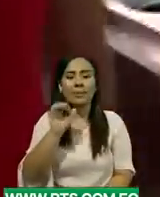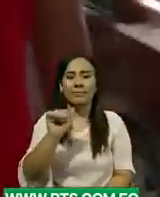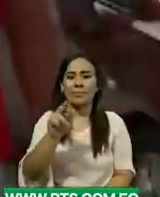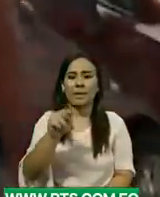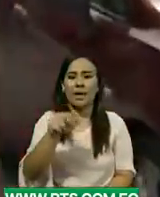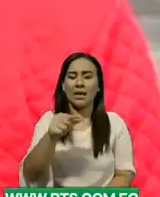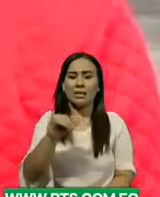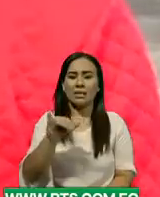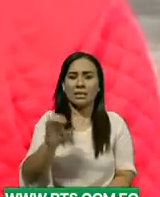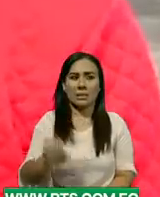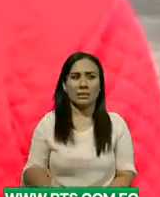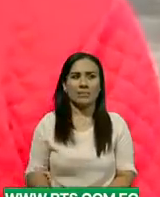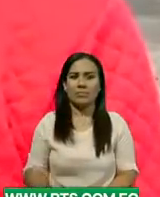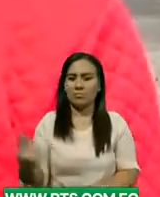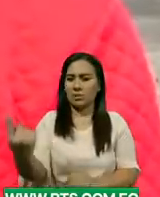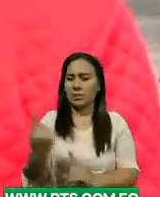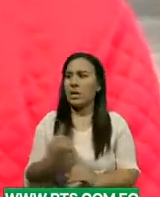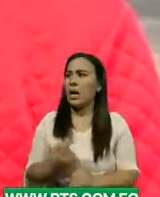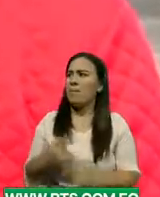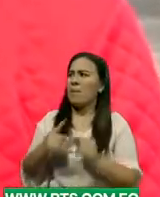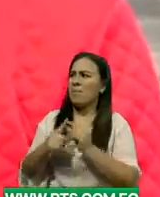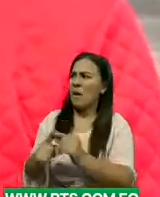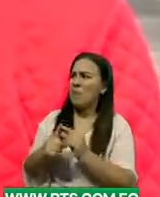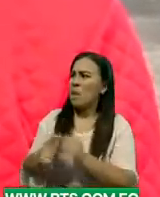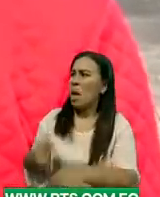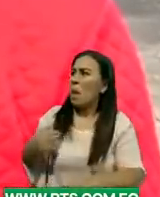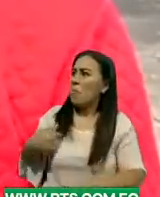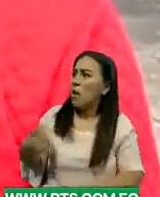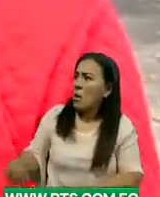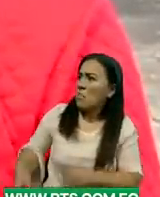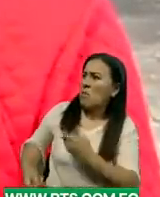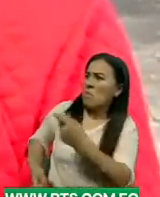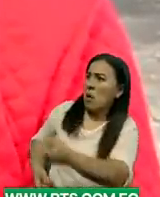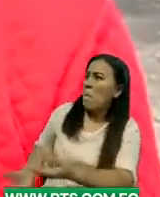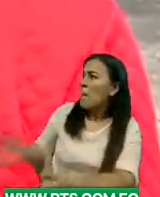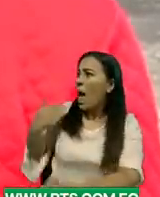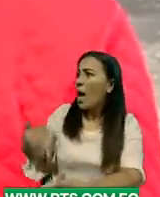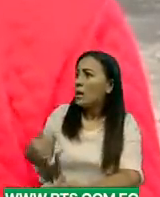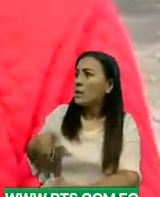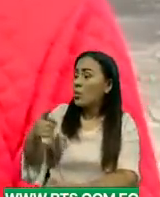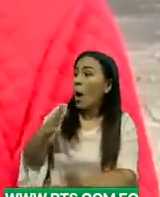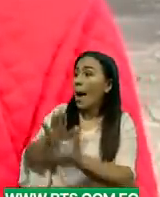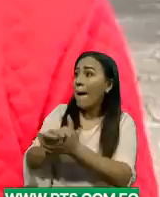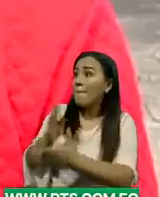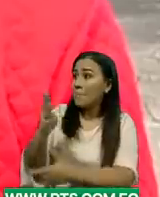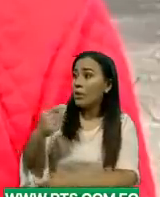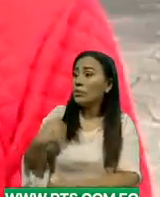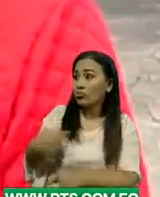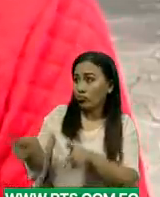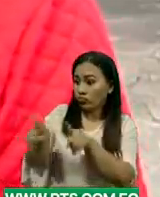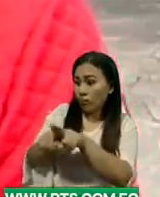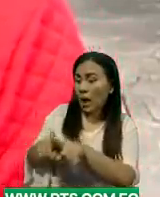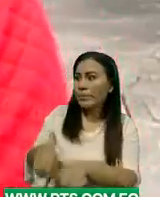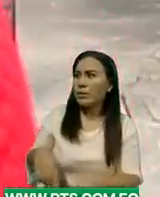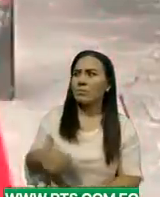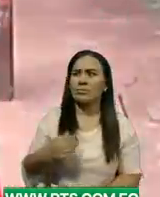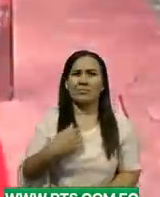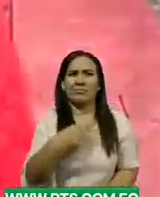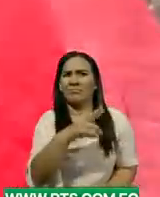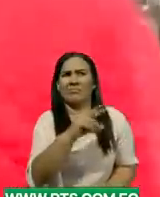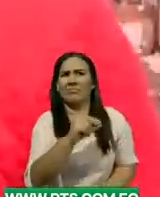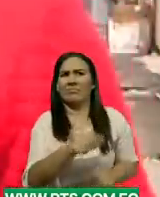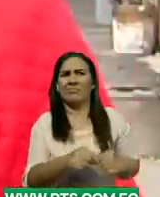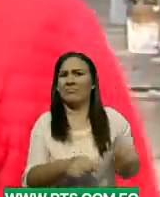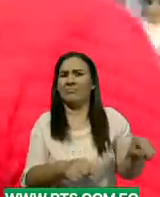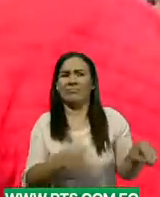Angie B., se acercó y me comenzó a insultar, amenazándome, que le iba a decir a mi esposa que nosotros teníamos algo, pero yo no tengo nada con